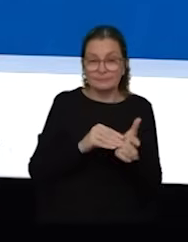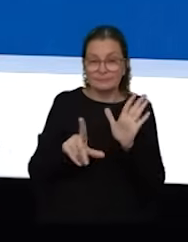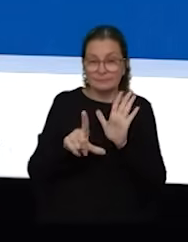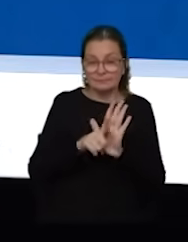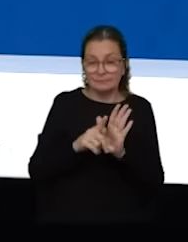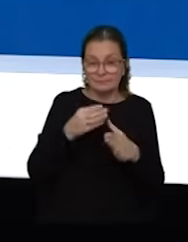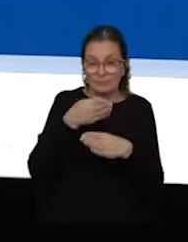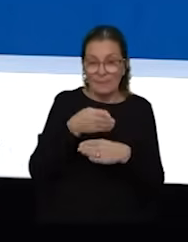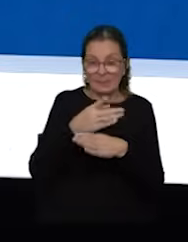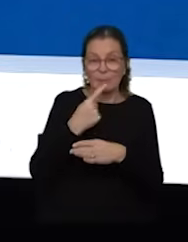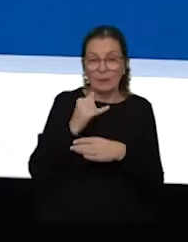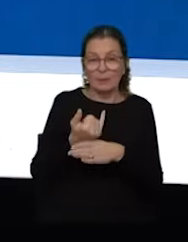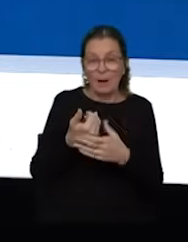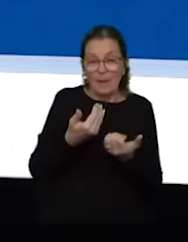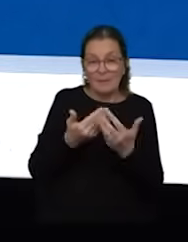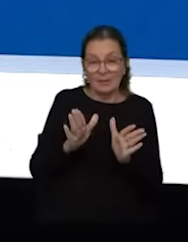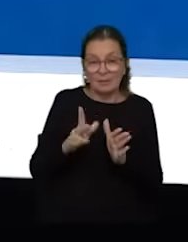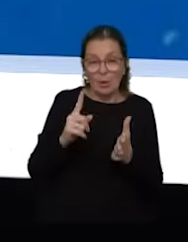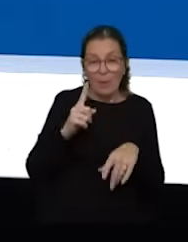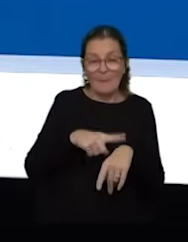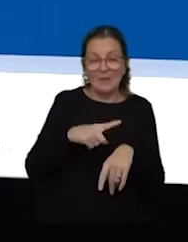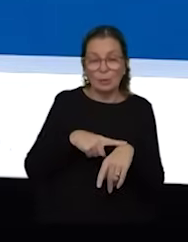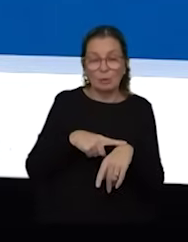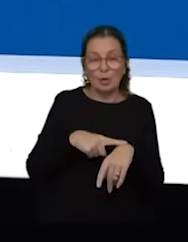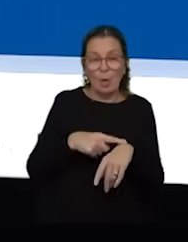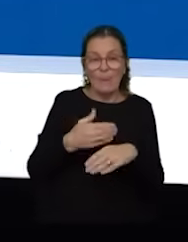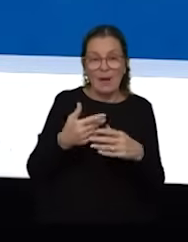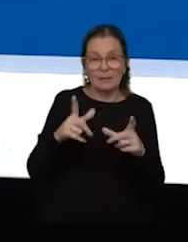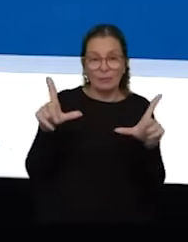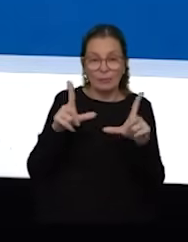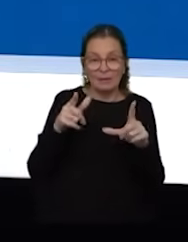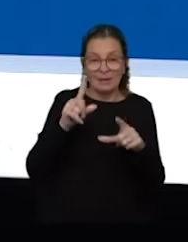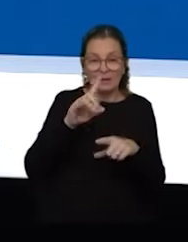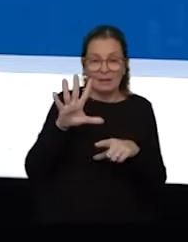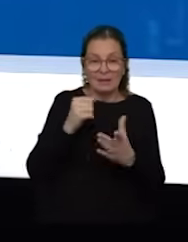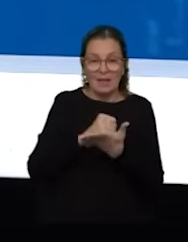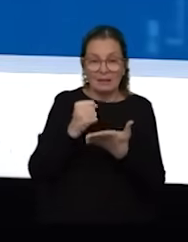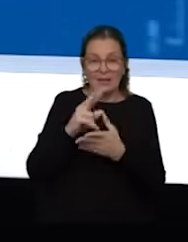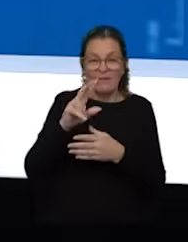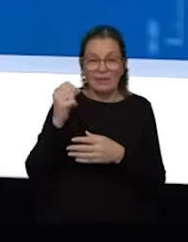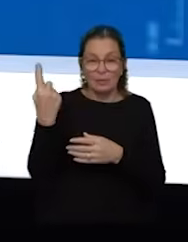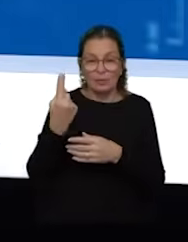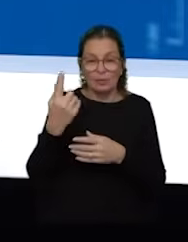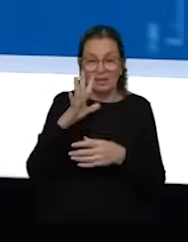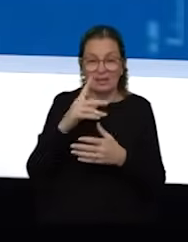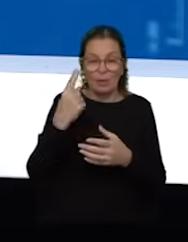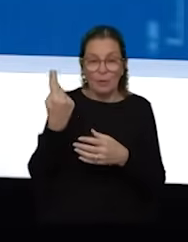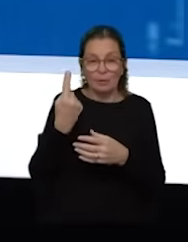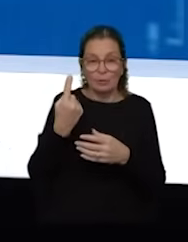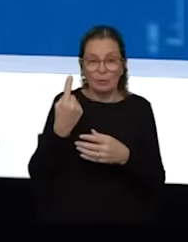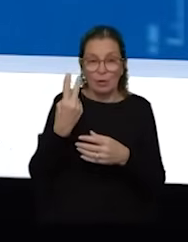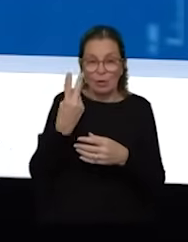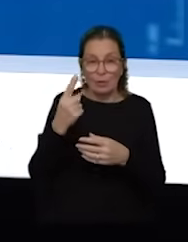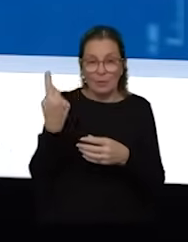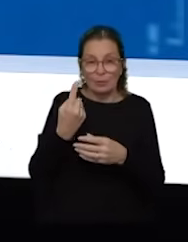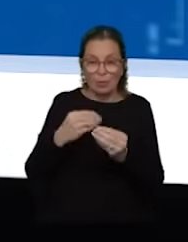de medios no por ejemplo la ampliación de minutos de publicidad de 15 a 20 minutos los 5 minutos extra en safra los 2